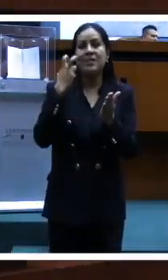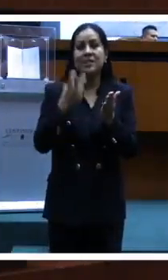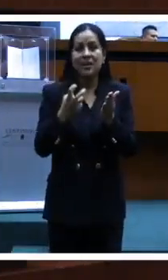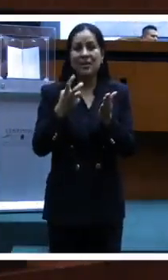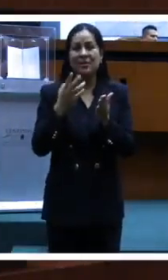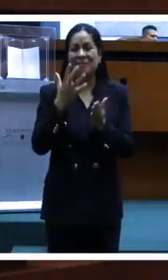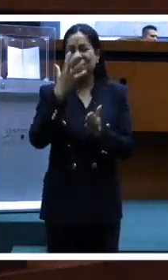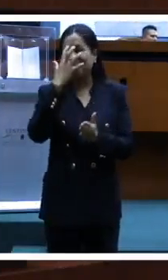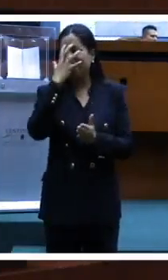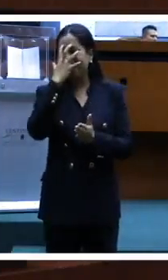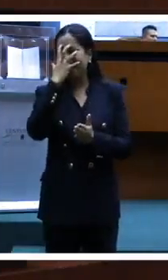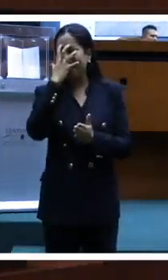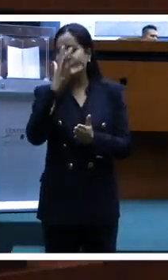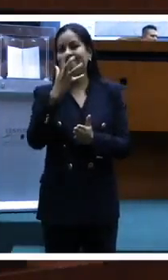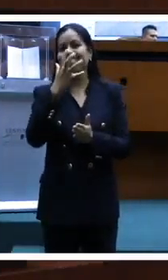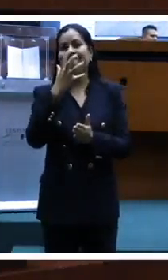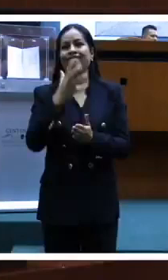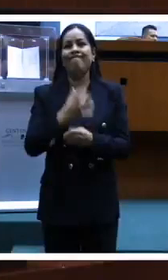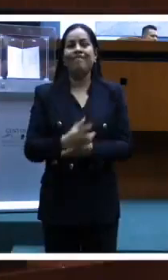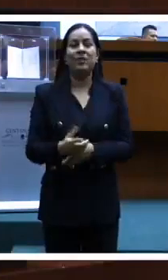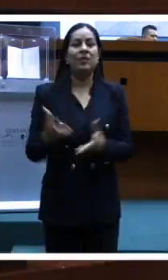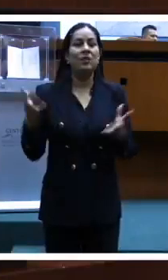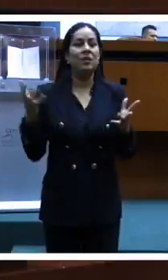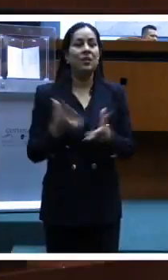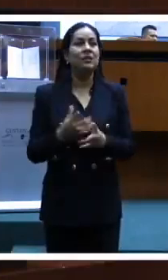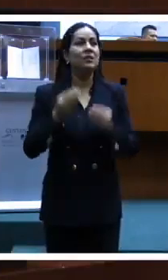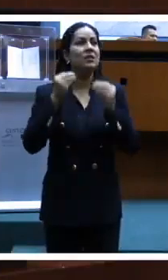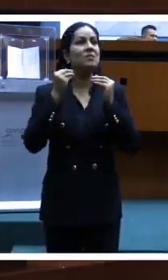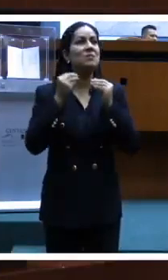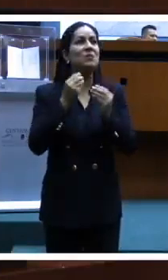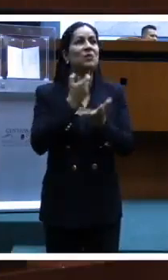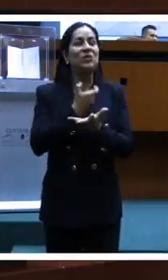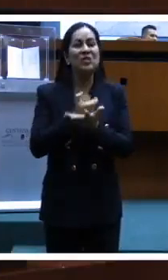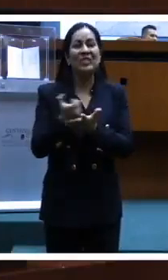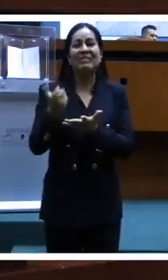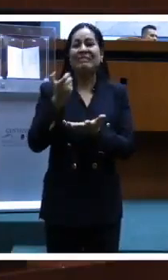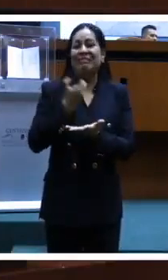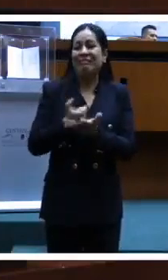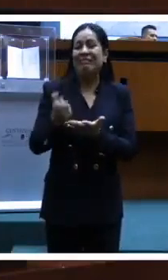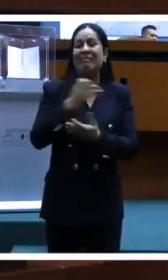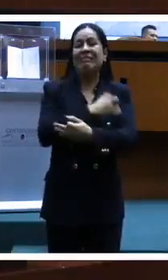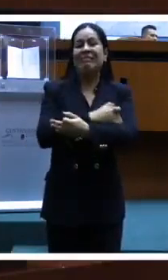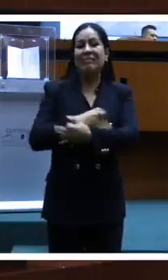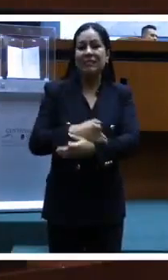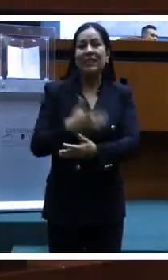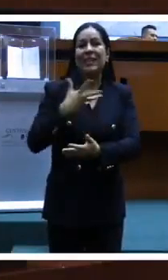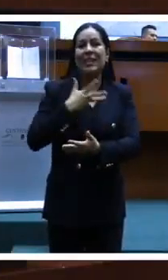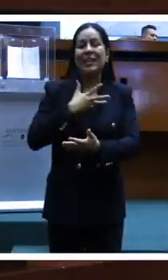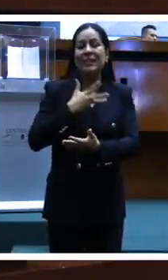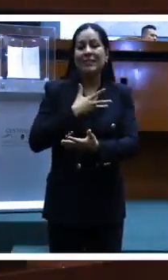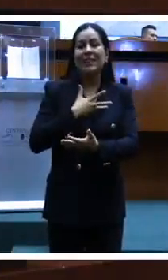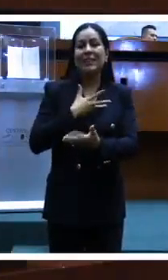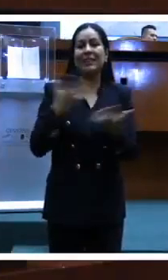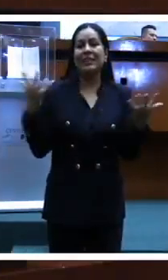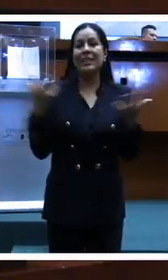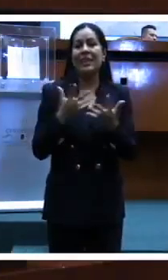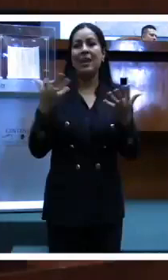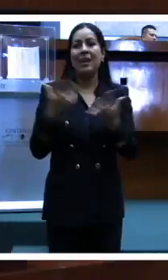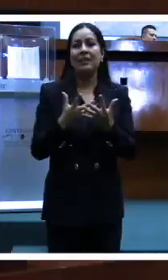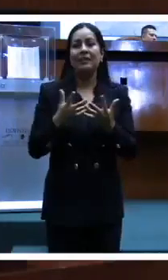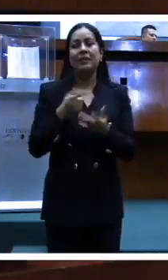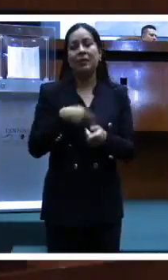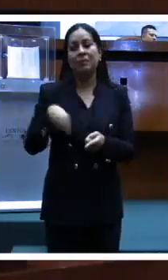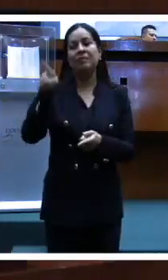una vergüenza. Les crean mucho gasto a las familias el tener que estar haciendo este